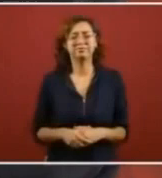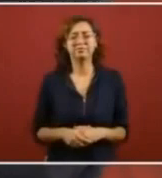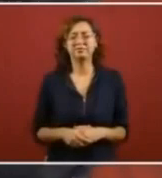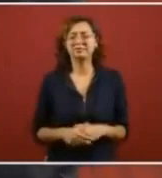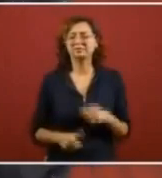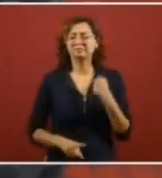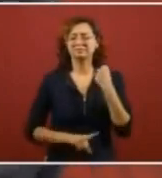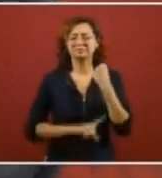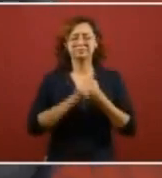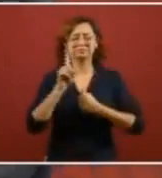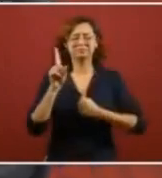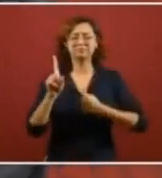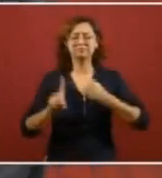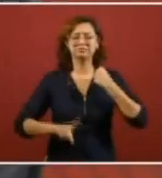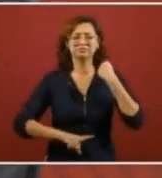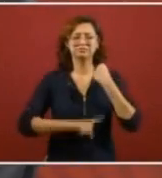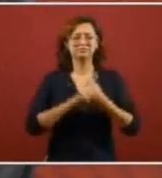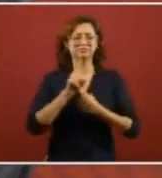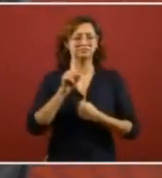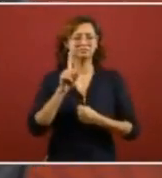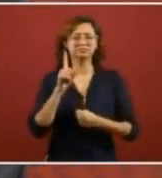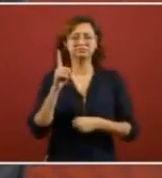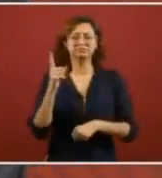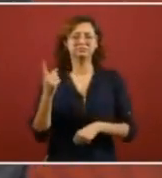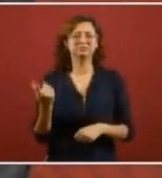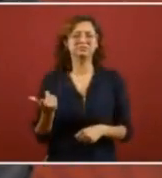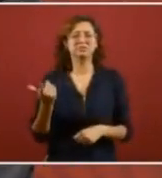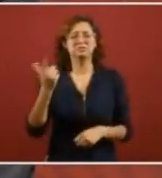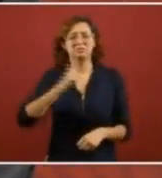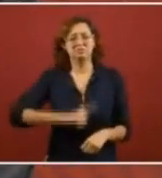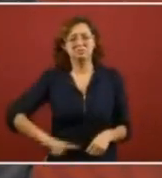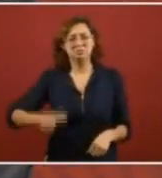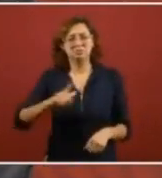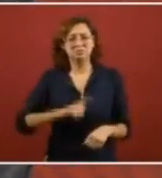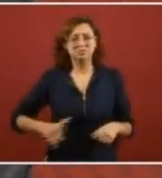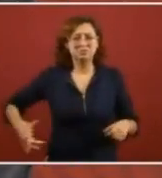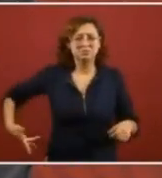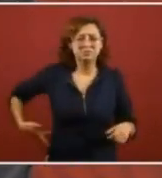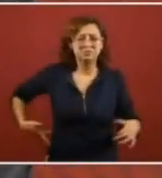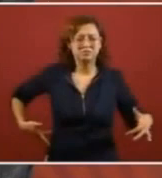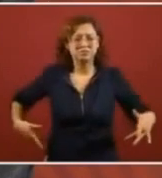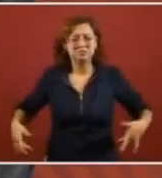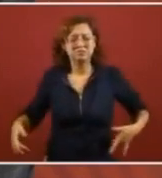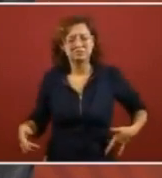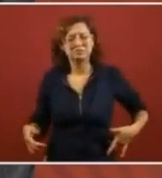muchos problemas de vías urinarias,